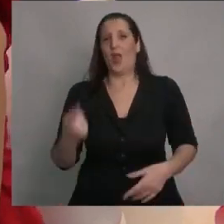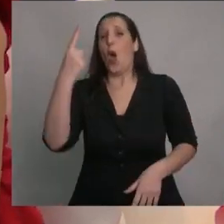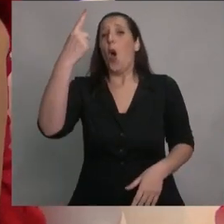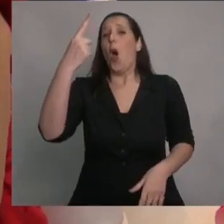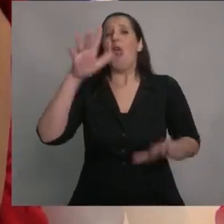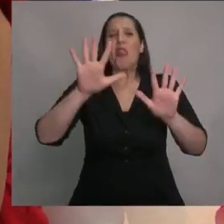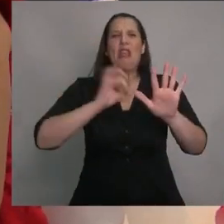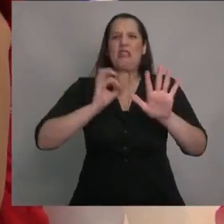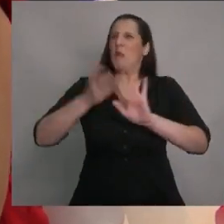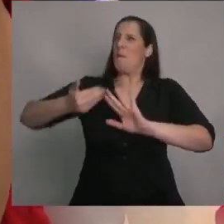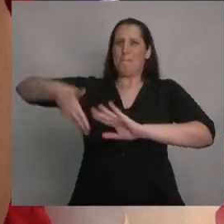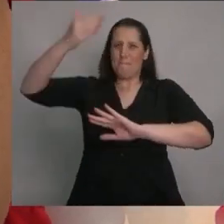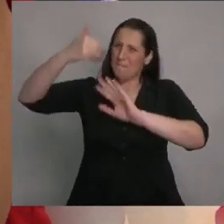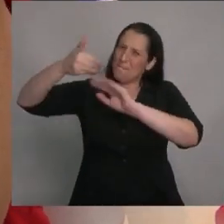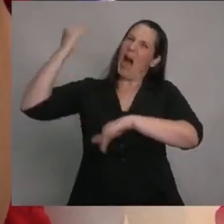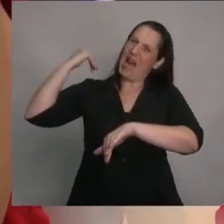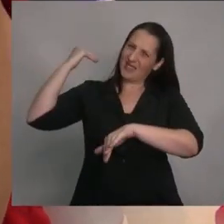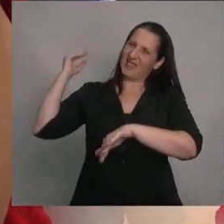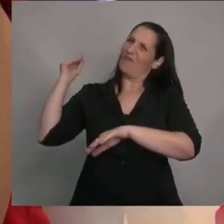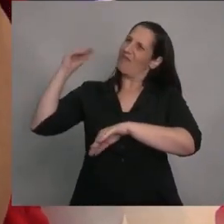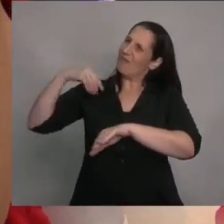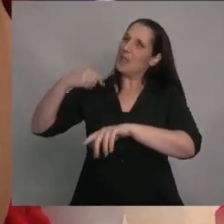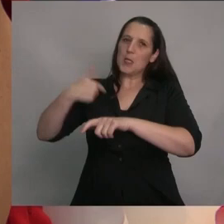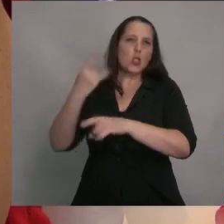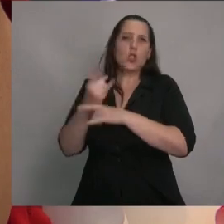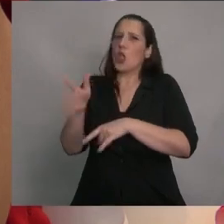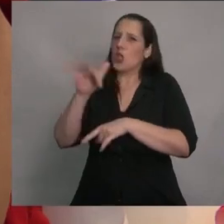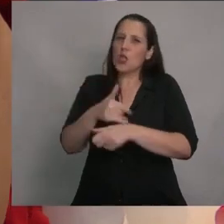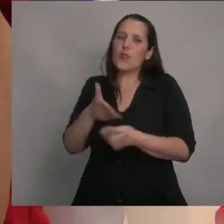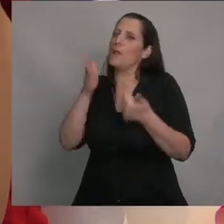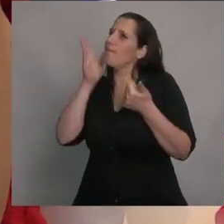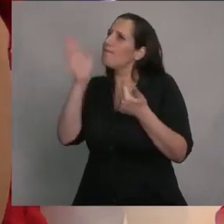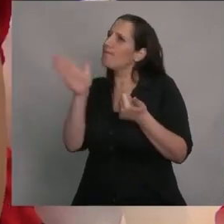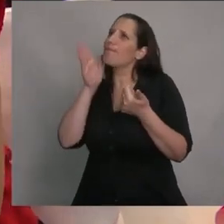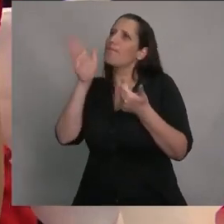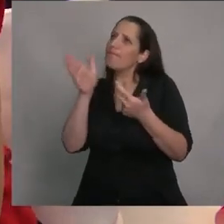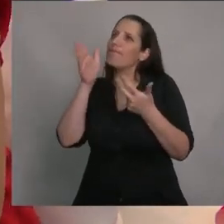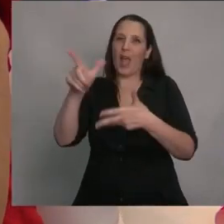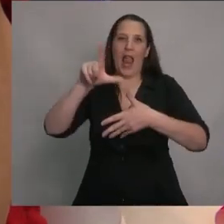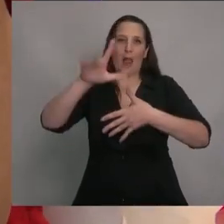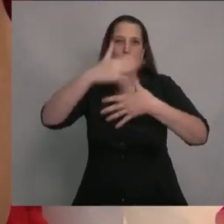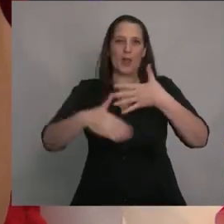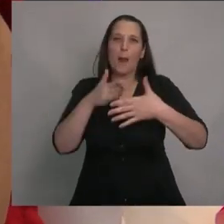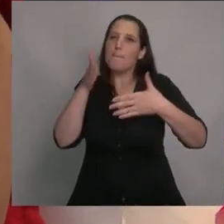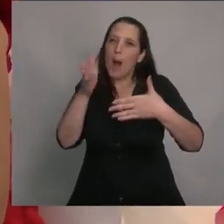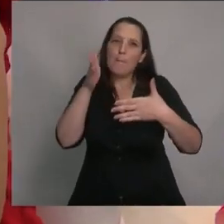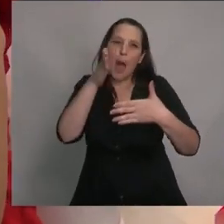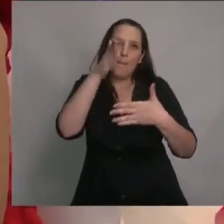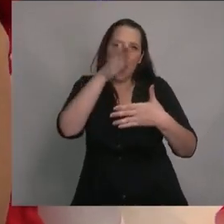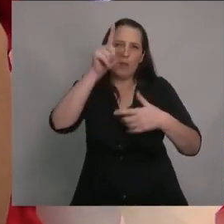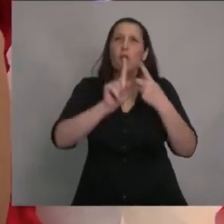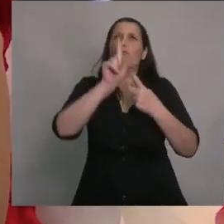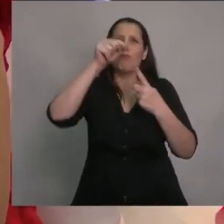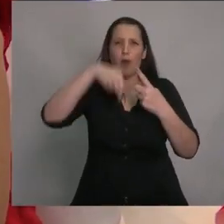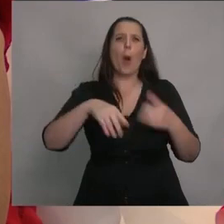una década recorro casi como en rutina, es mi rutina realmente, este continente latinoamericano de norte a